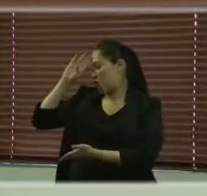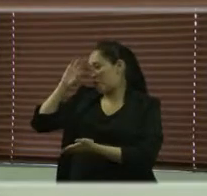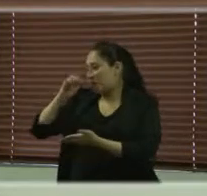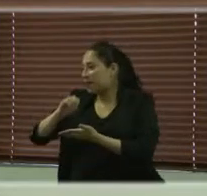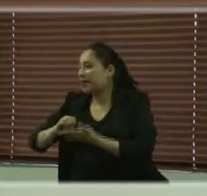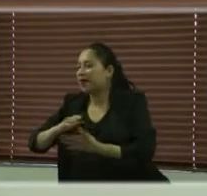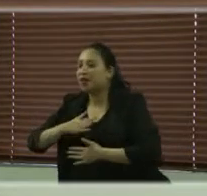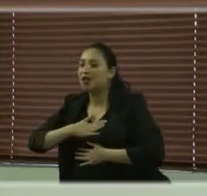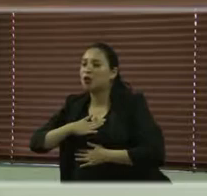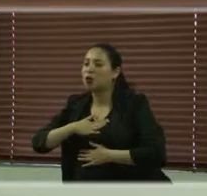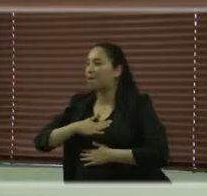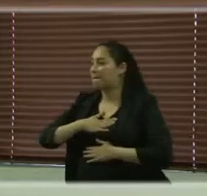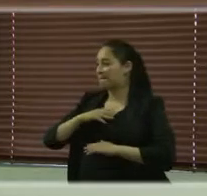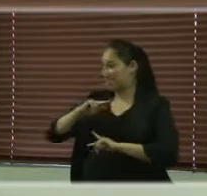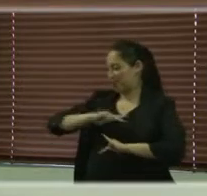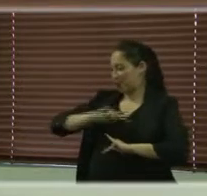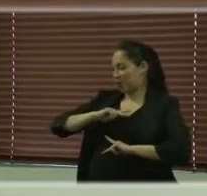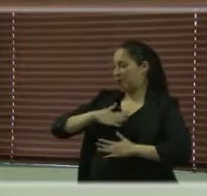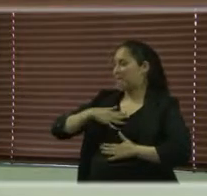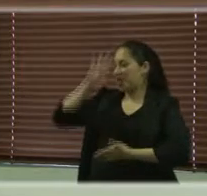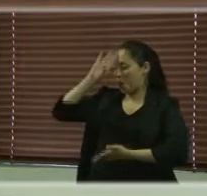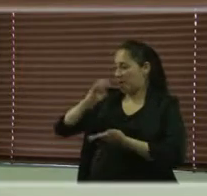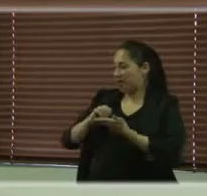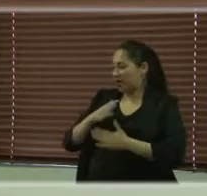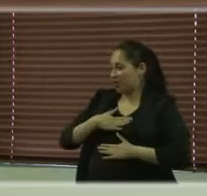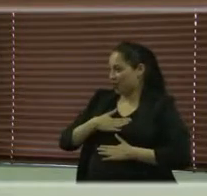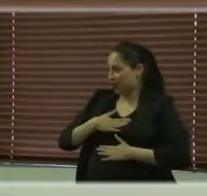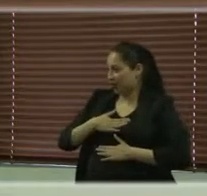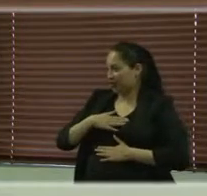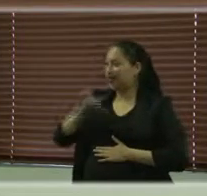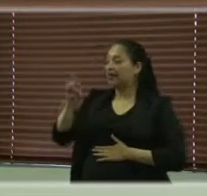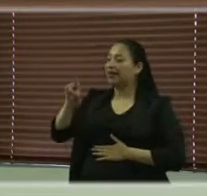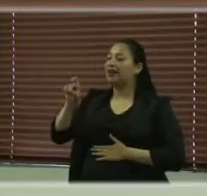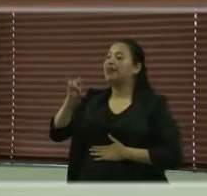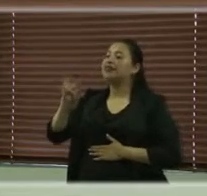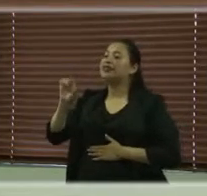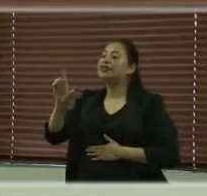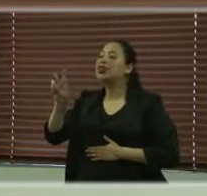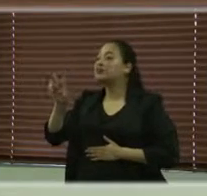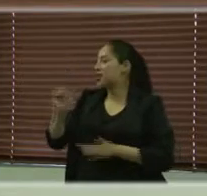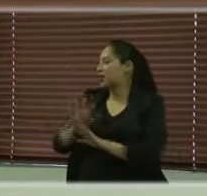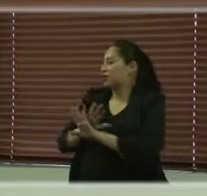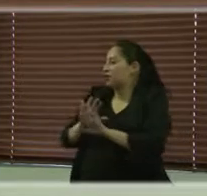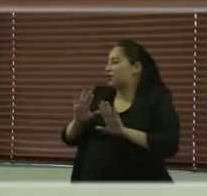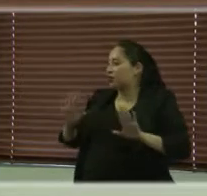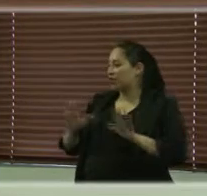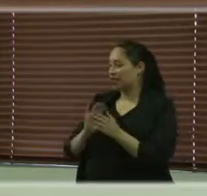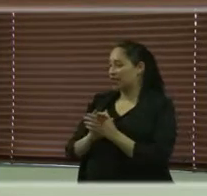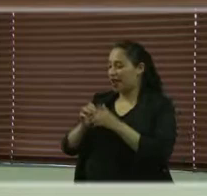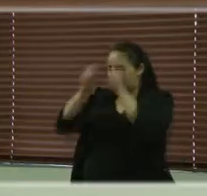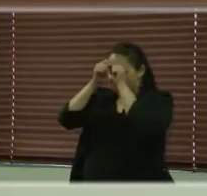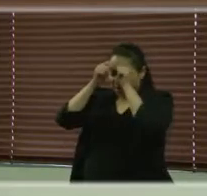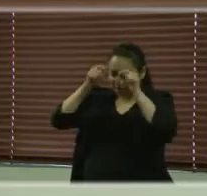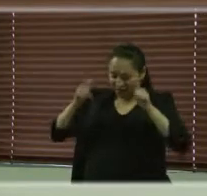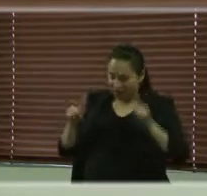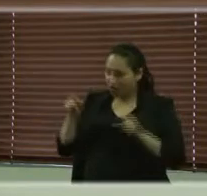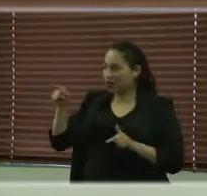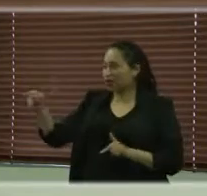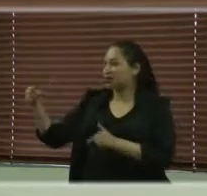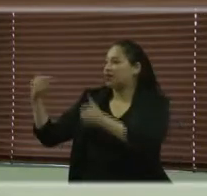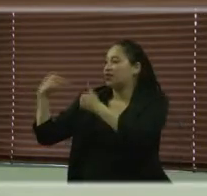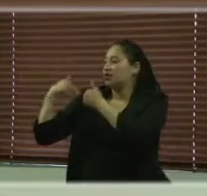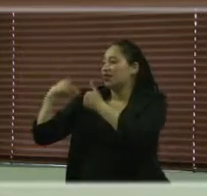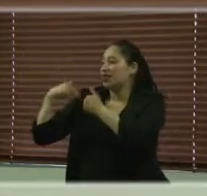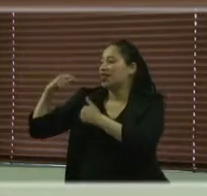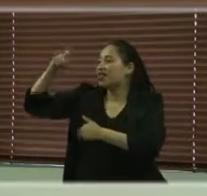personal no del comité mío Silvia Quan que el estado es quien tiene que procurar por conseguir